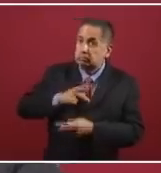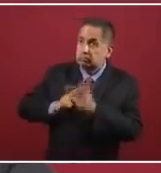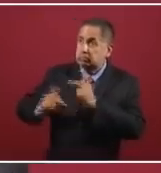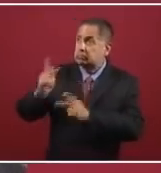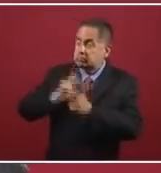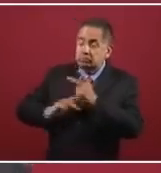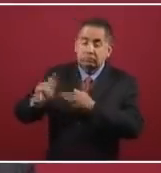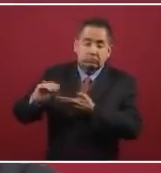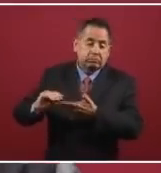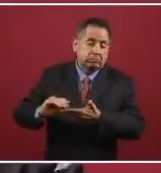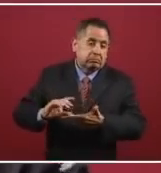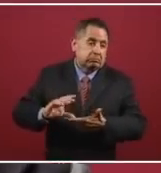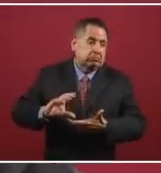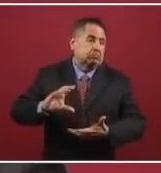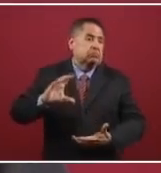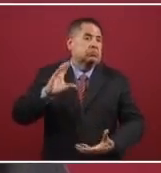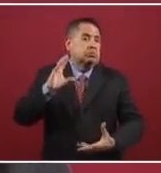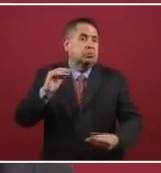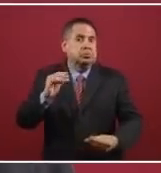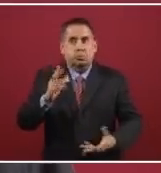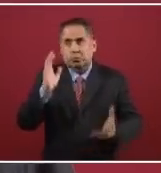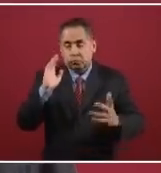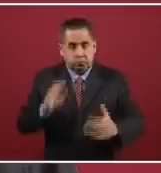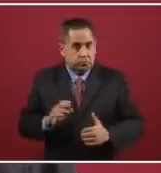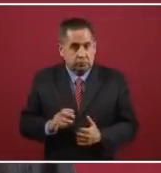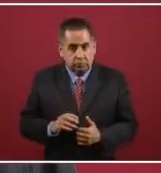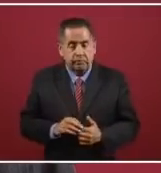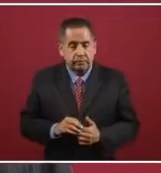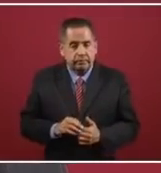en los últimos